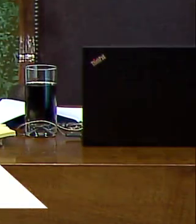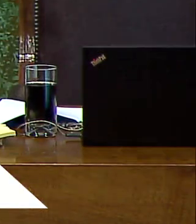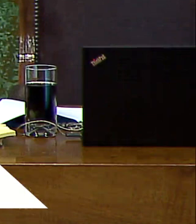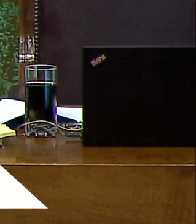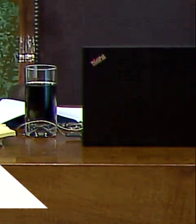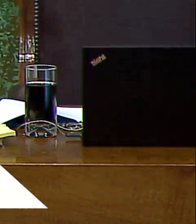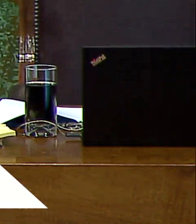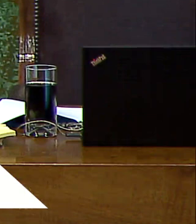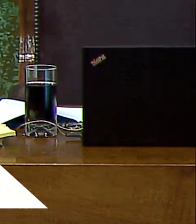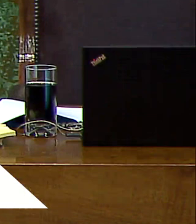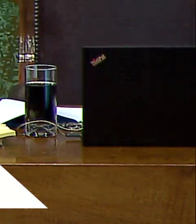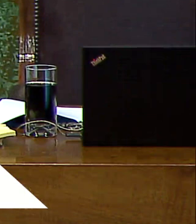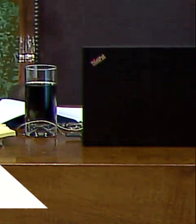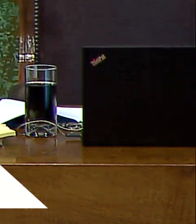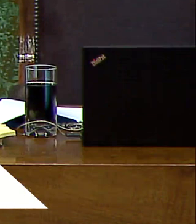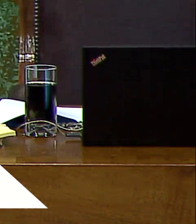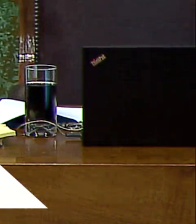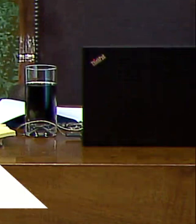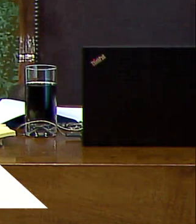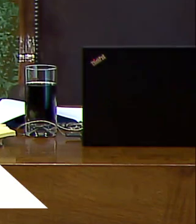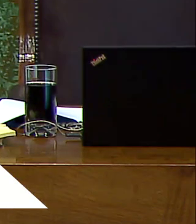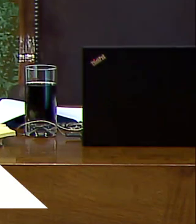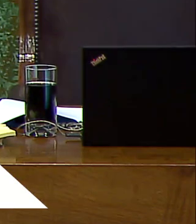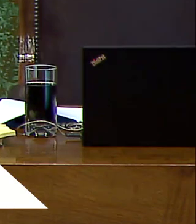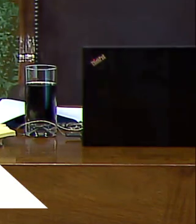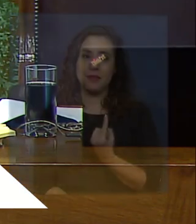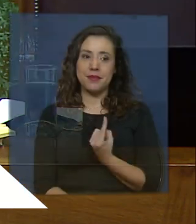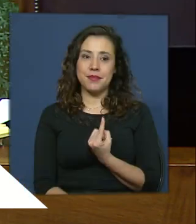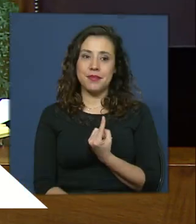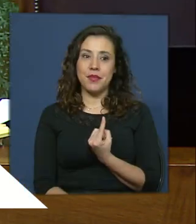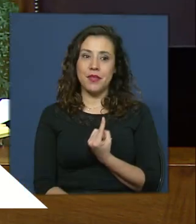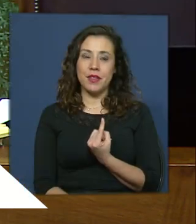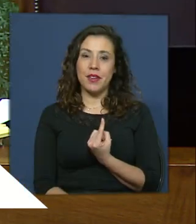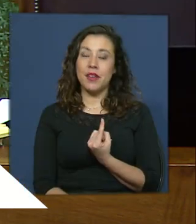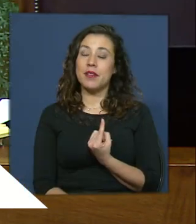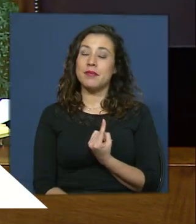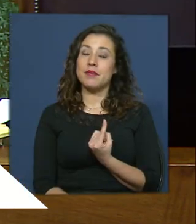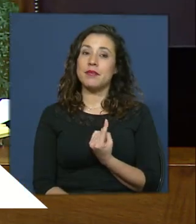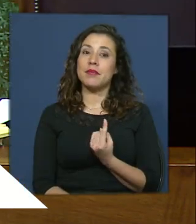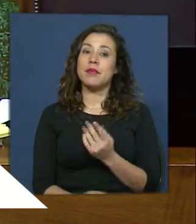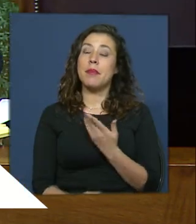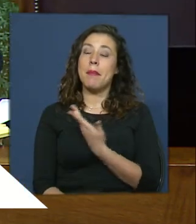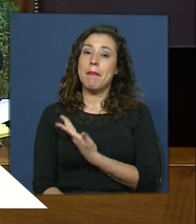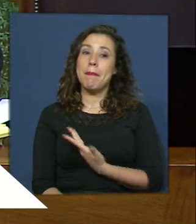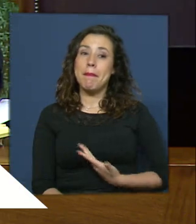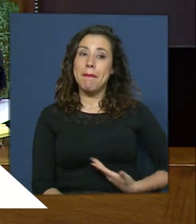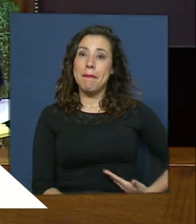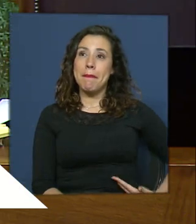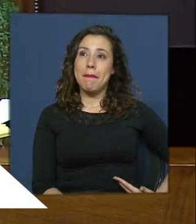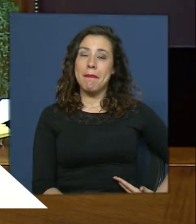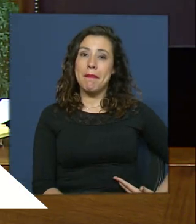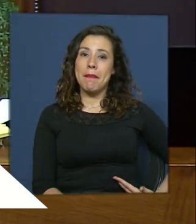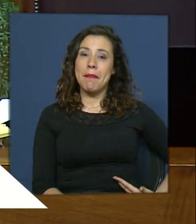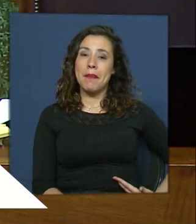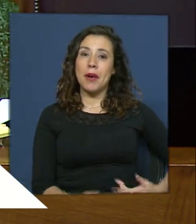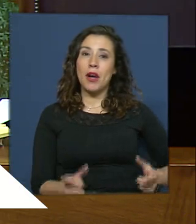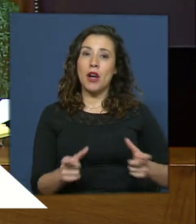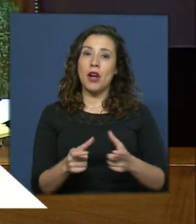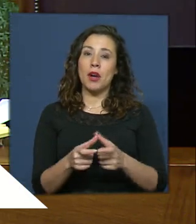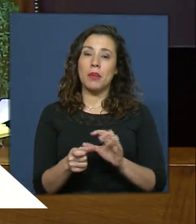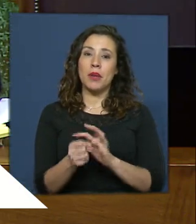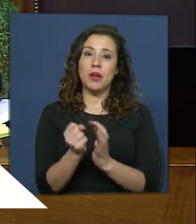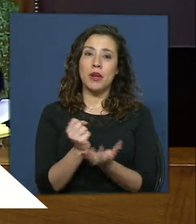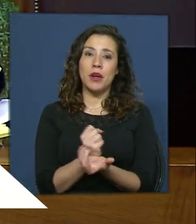Se acerca al estrado de los informes el presidente de la Comisión de